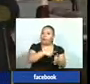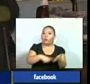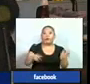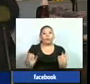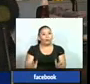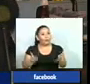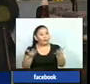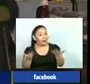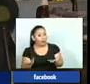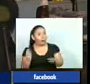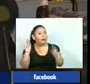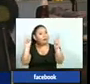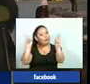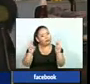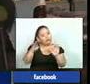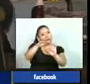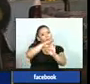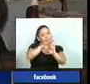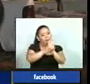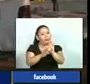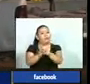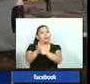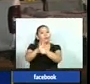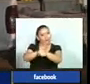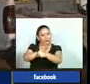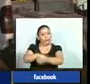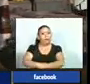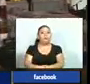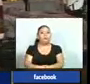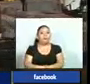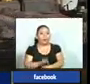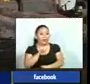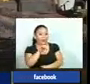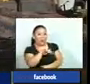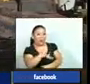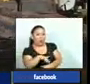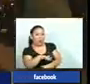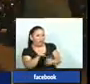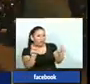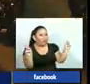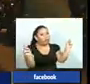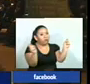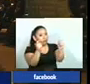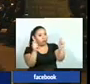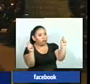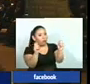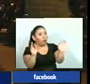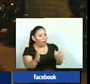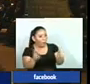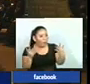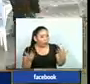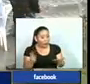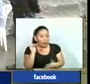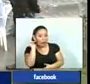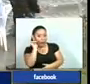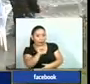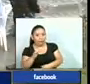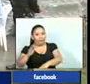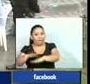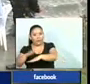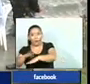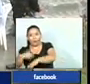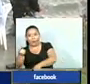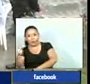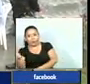restricciones vigentes por la pandemia de COVID-19 la estampida se originó cuando la policía alertada por vecinos